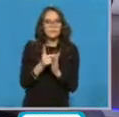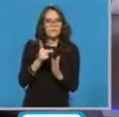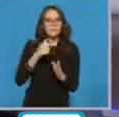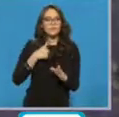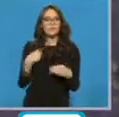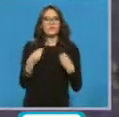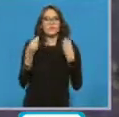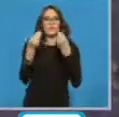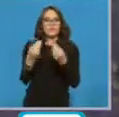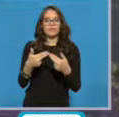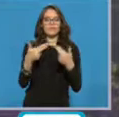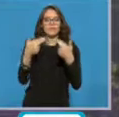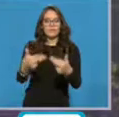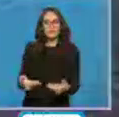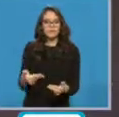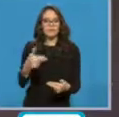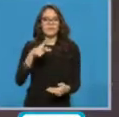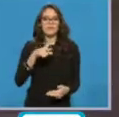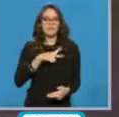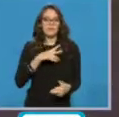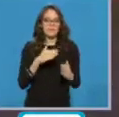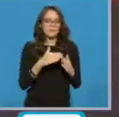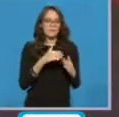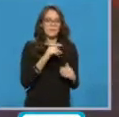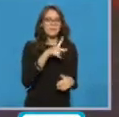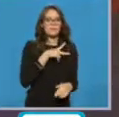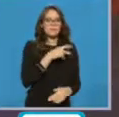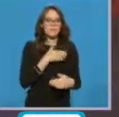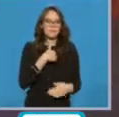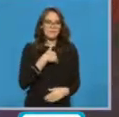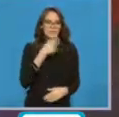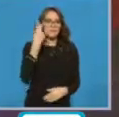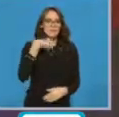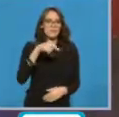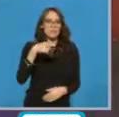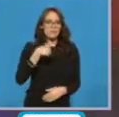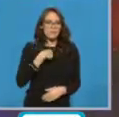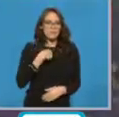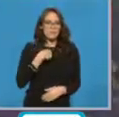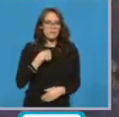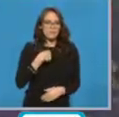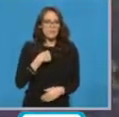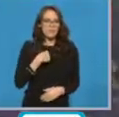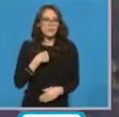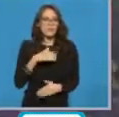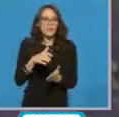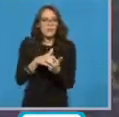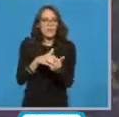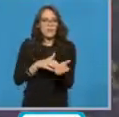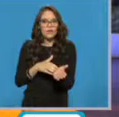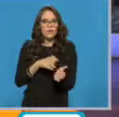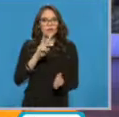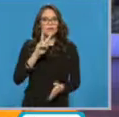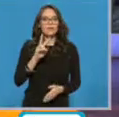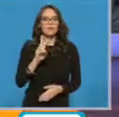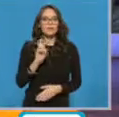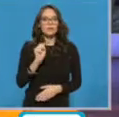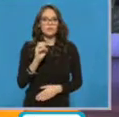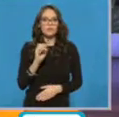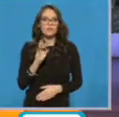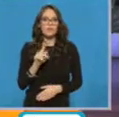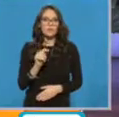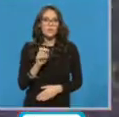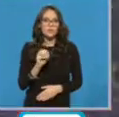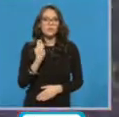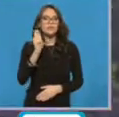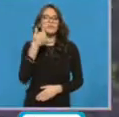la propiedad a mis herederos, a mi hijo, pero yo me reservo el usufructo. Y me reservo el usufructo vitalicio. ¿Qué quiere decir? Que